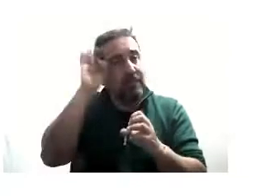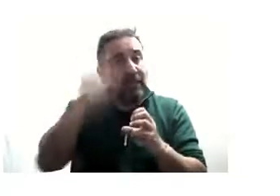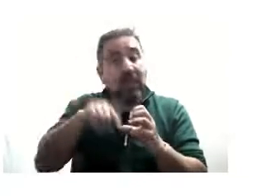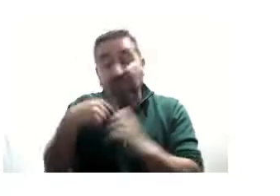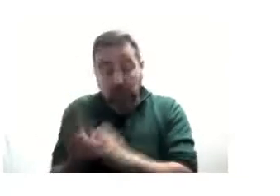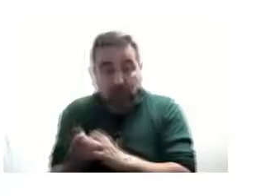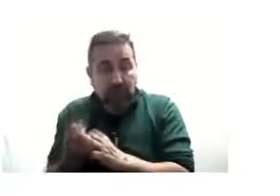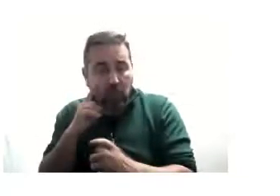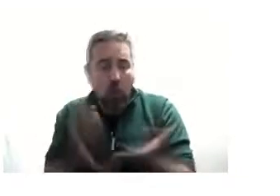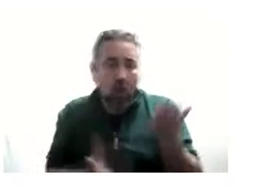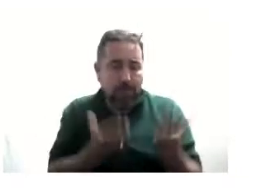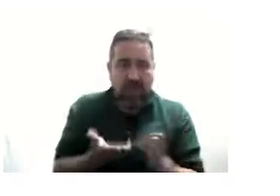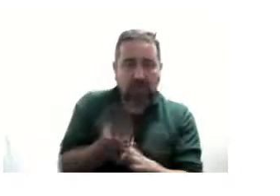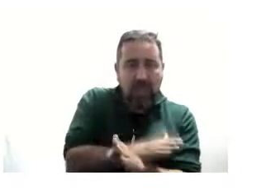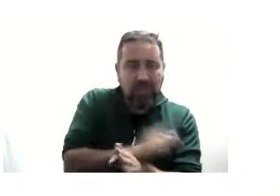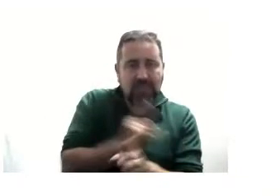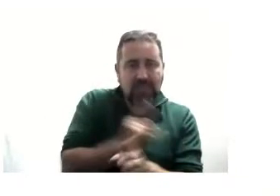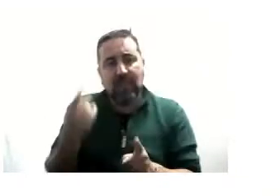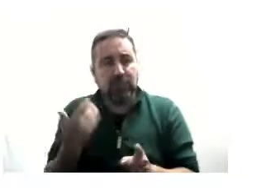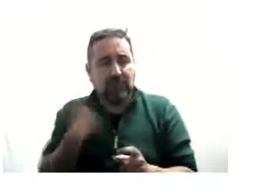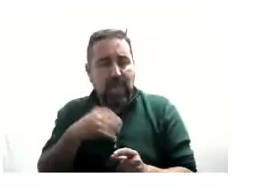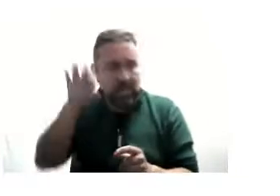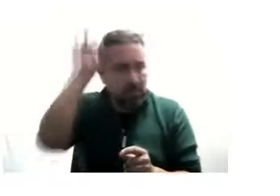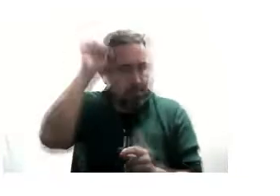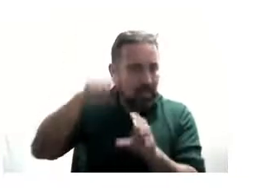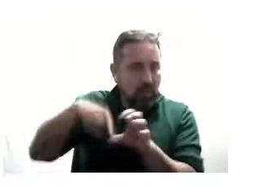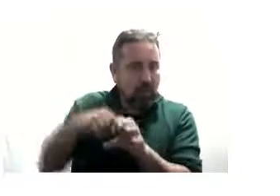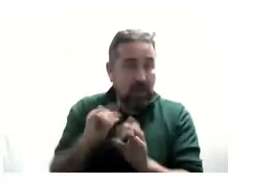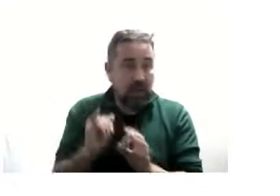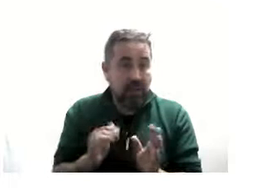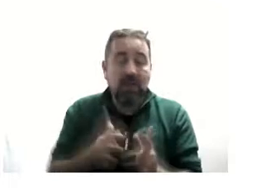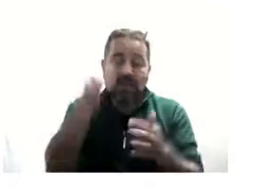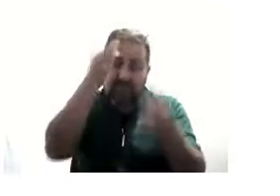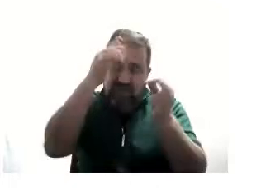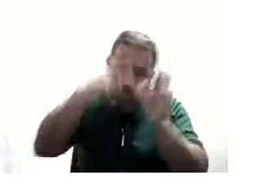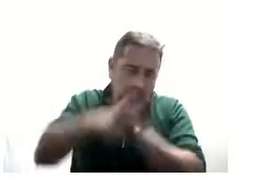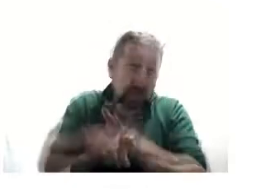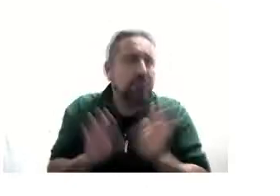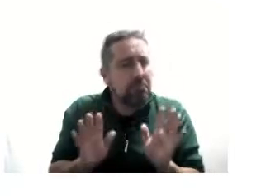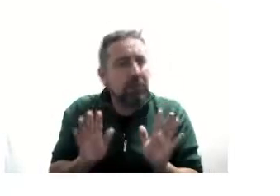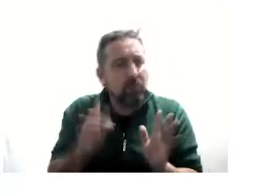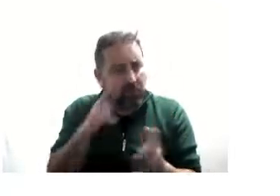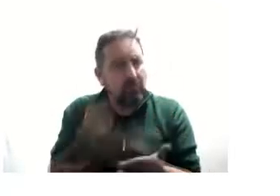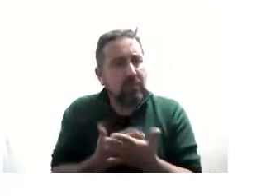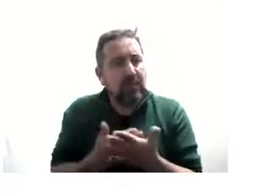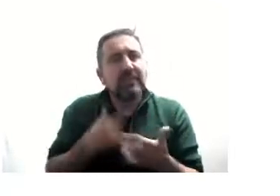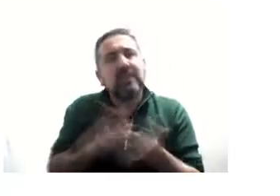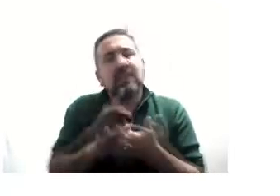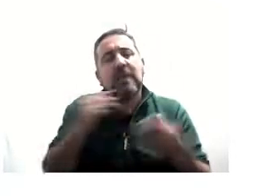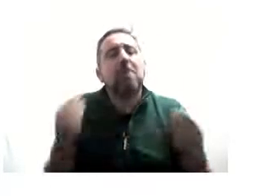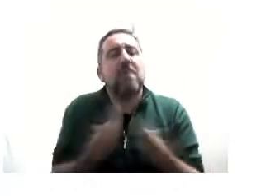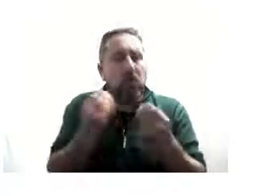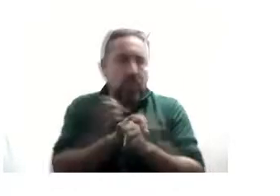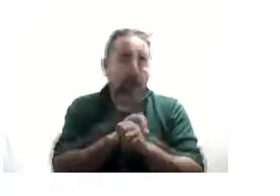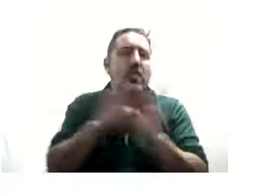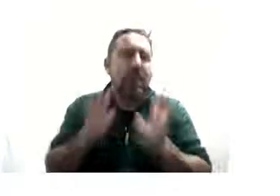con la situación antes del implante coclear. Entonces, sin entrar en más detalles, desde luego, esto es una mejoría clara, con lo cual yo